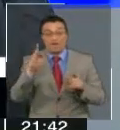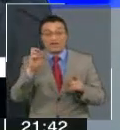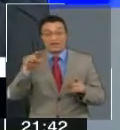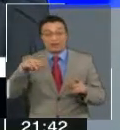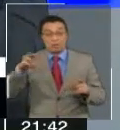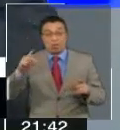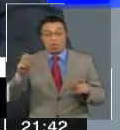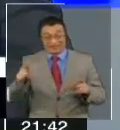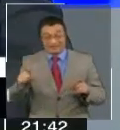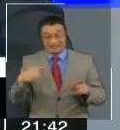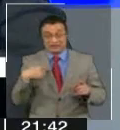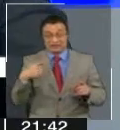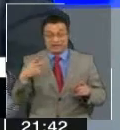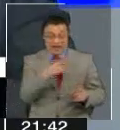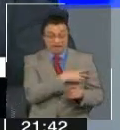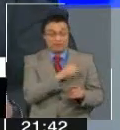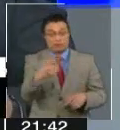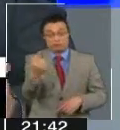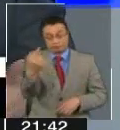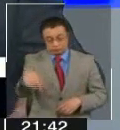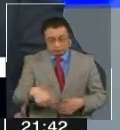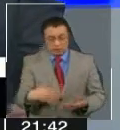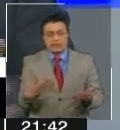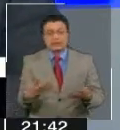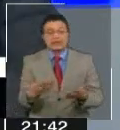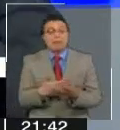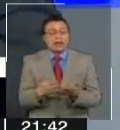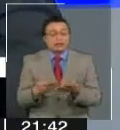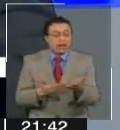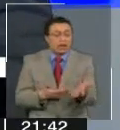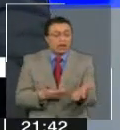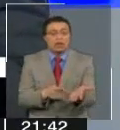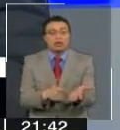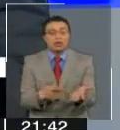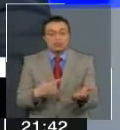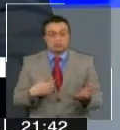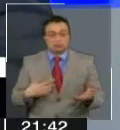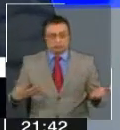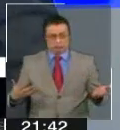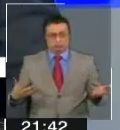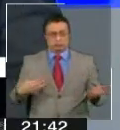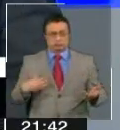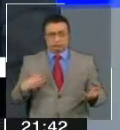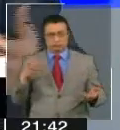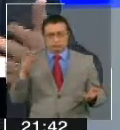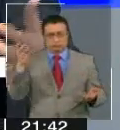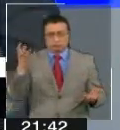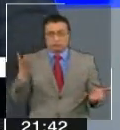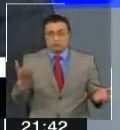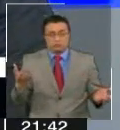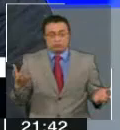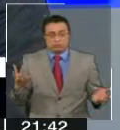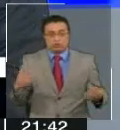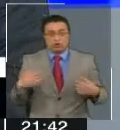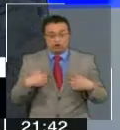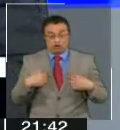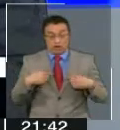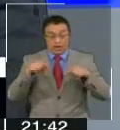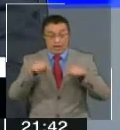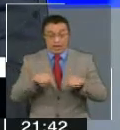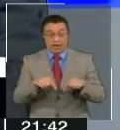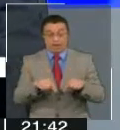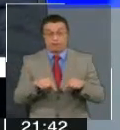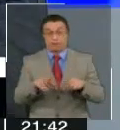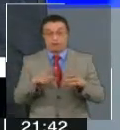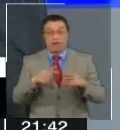Bermúdez. Yeah. Y me dice, Hernán, ¿qué pasa con esto? Yo me desayuné. ¿Ah? Entonces yo dije, bueno, este asunto